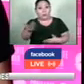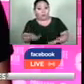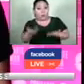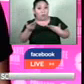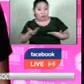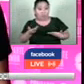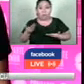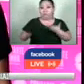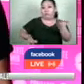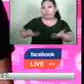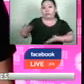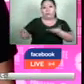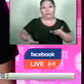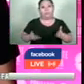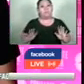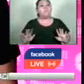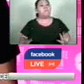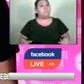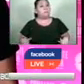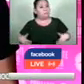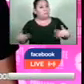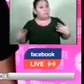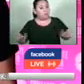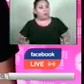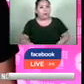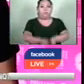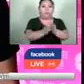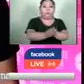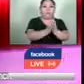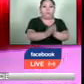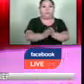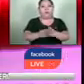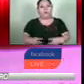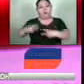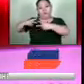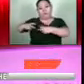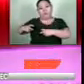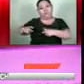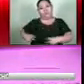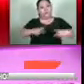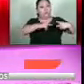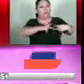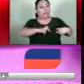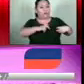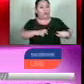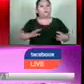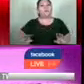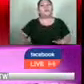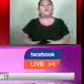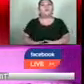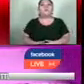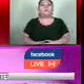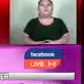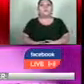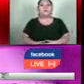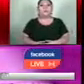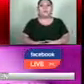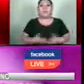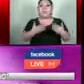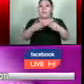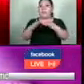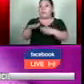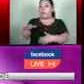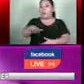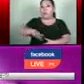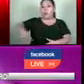la venta de esta pizza para la rifa de mamografías y ultrasonografías de Pizza Hut. Y toda la tienda se